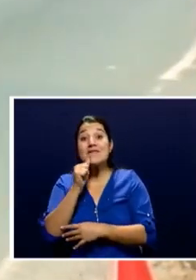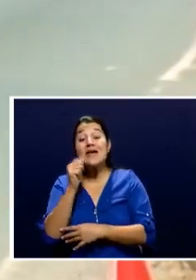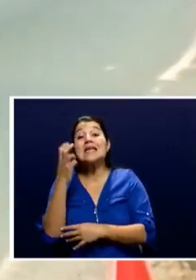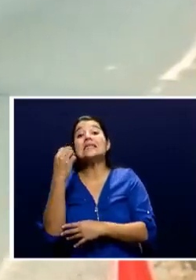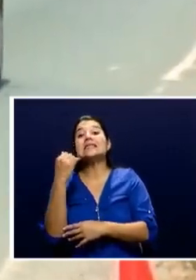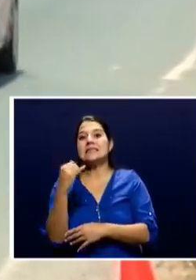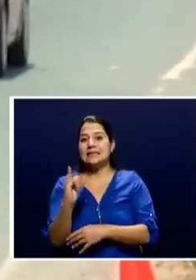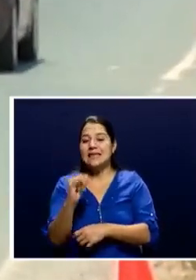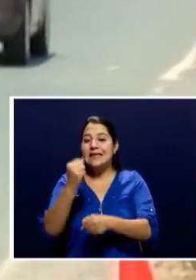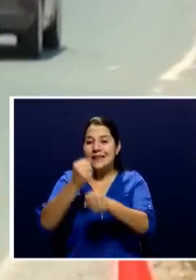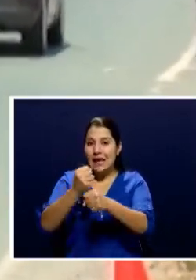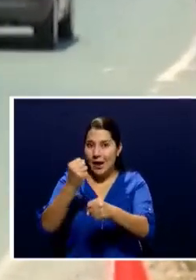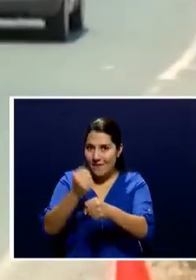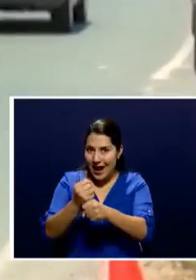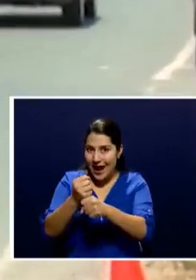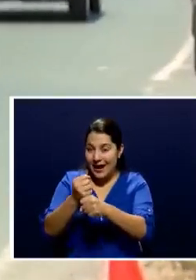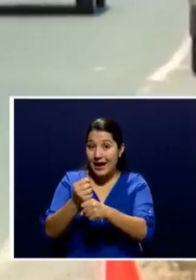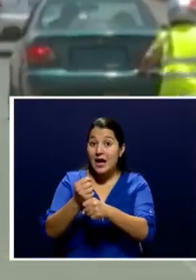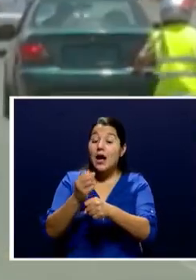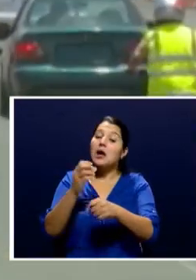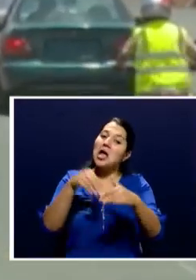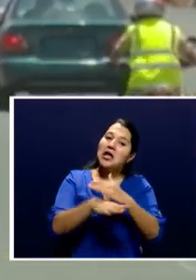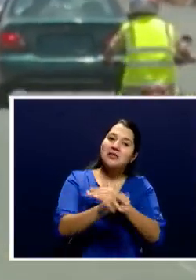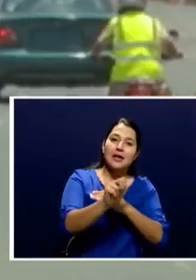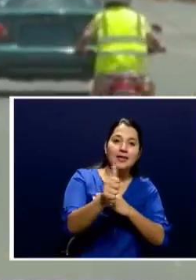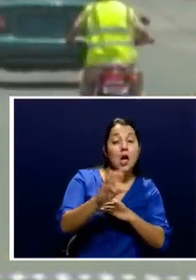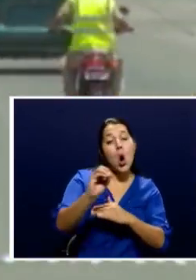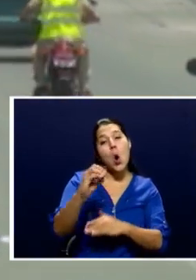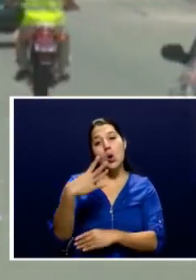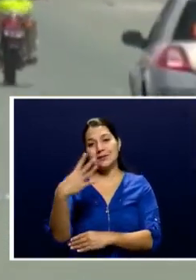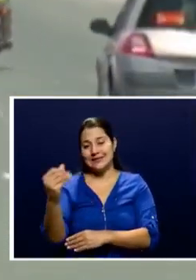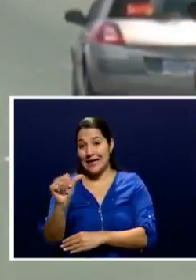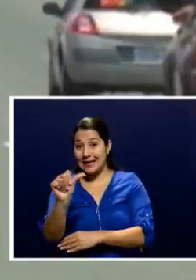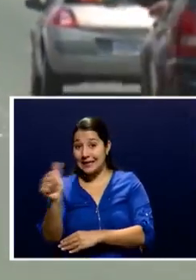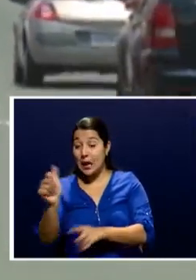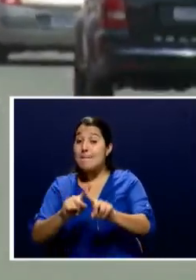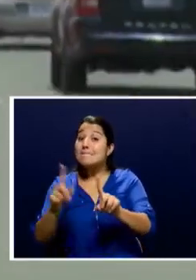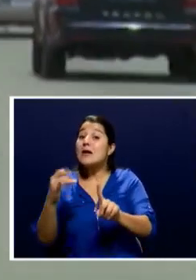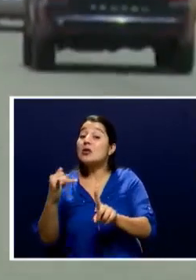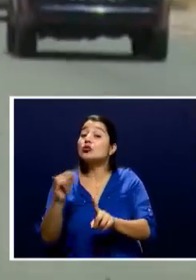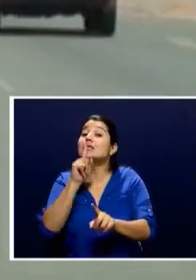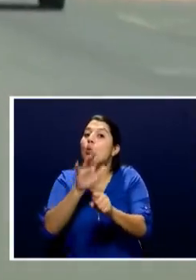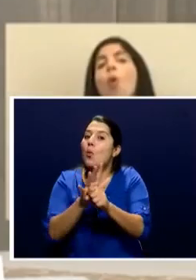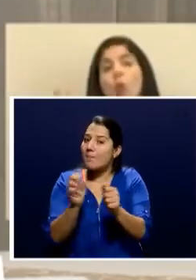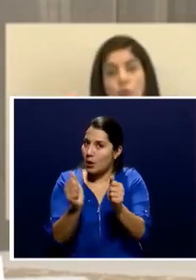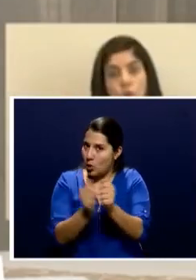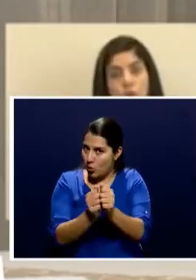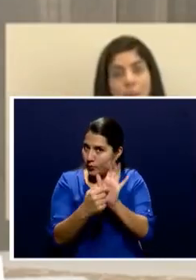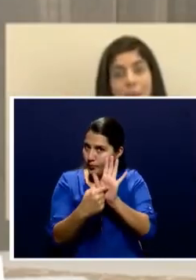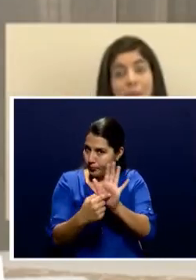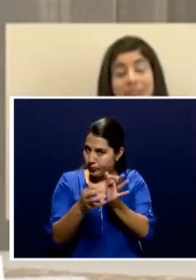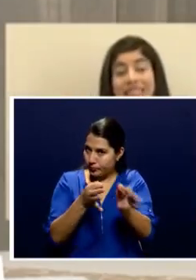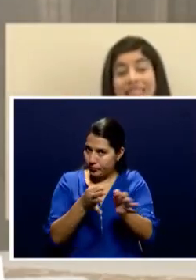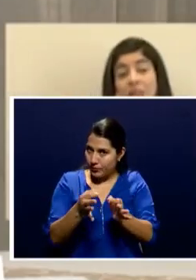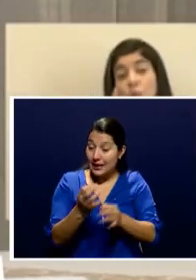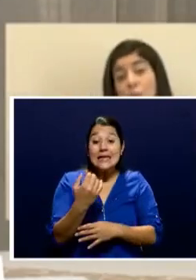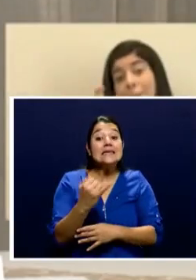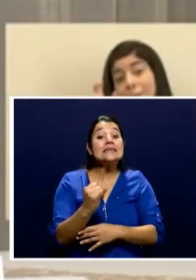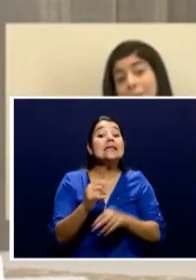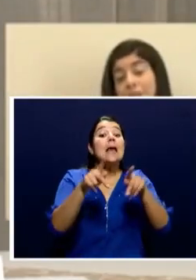la restricción vehicular sanitaria, siempre y cuando cumpla con las condiciones que explica el ministro. La persona del